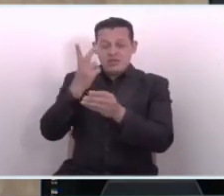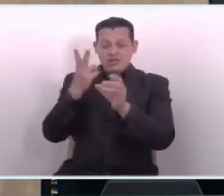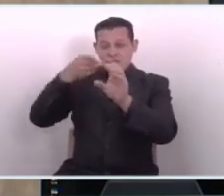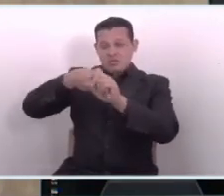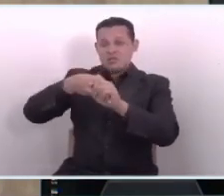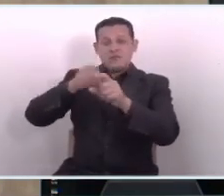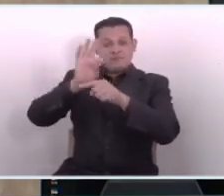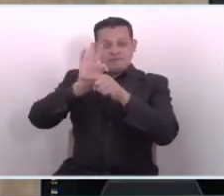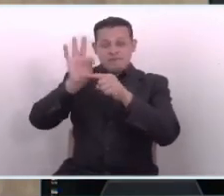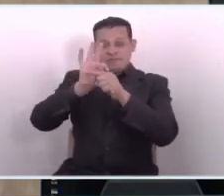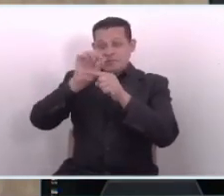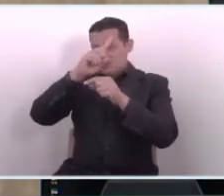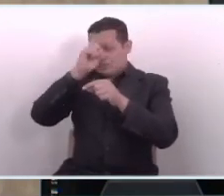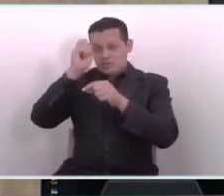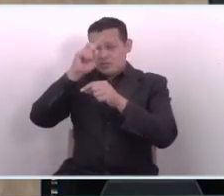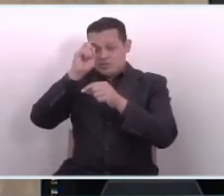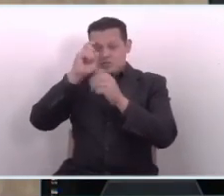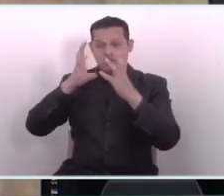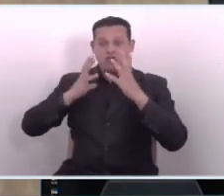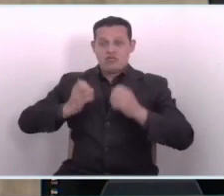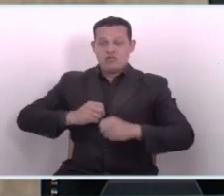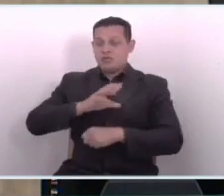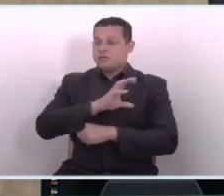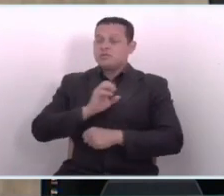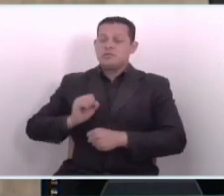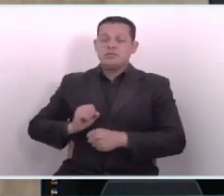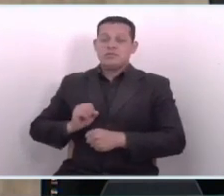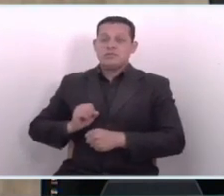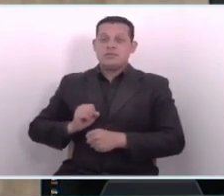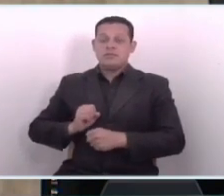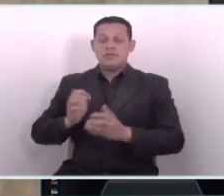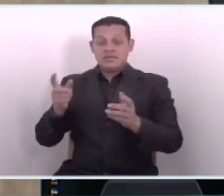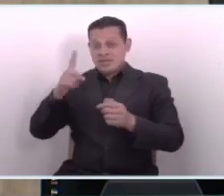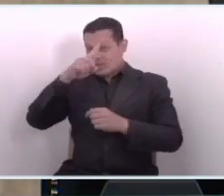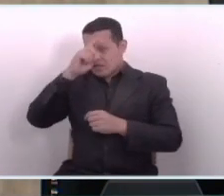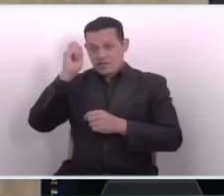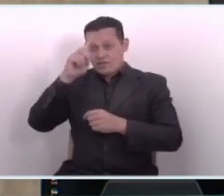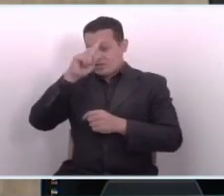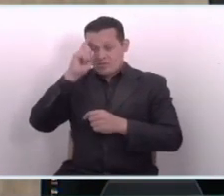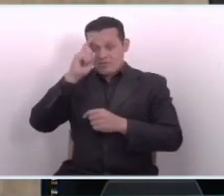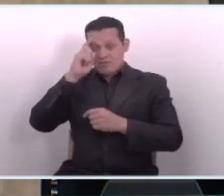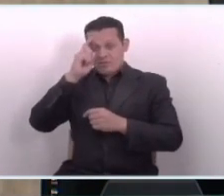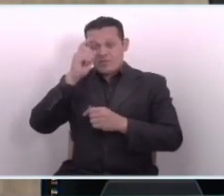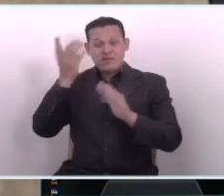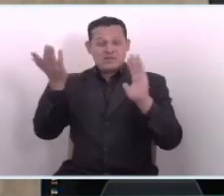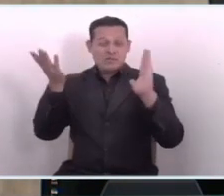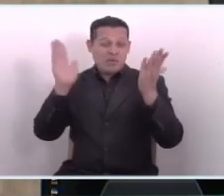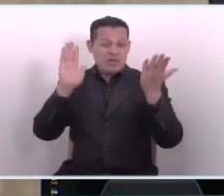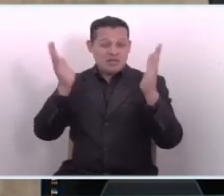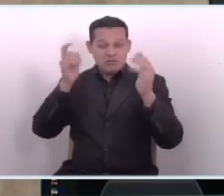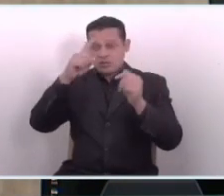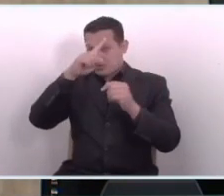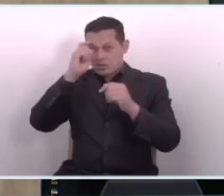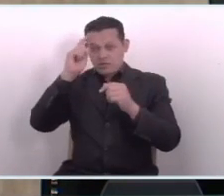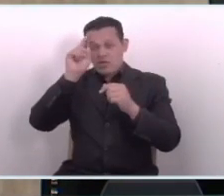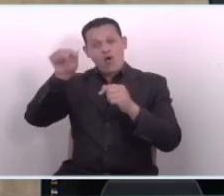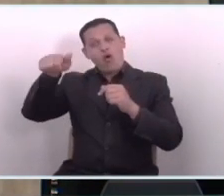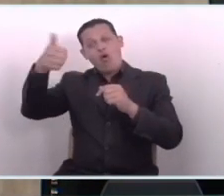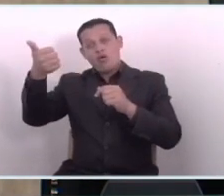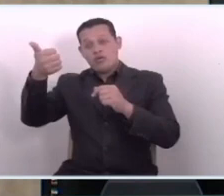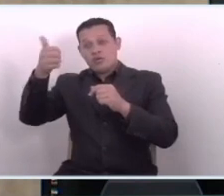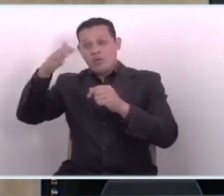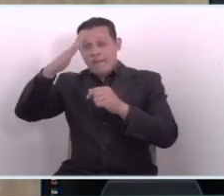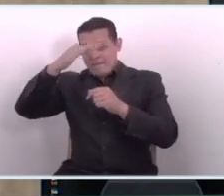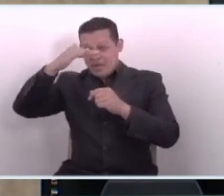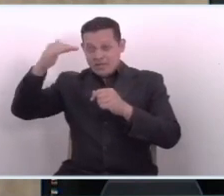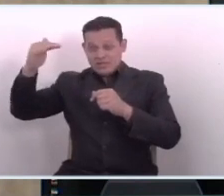de la eficiencia que buscamos para el Estado salvadoreño. Se trabajará de forma similar a cómo trabajan otros países de la región